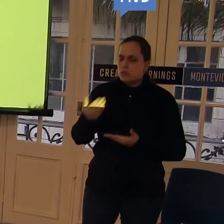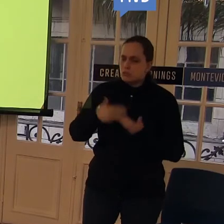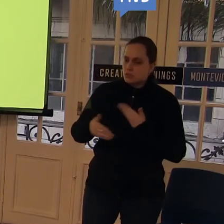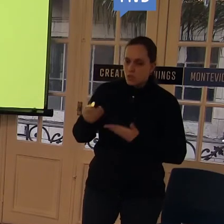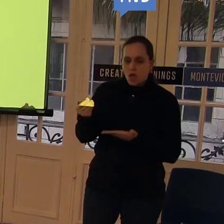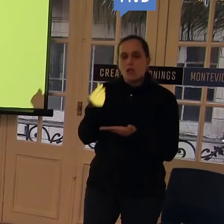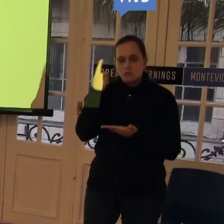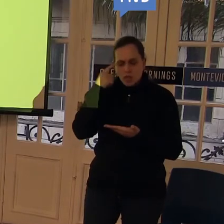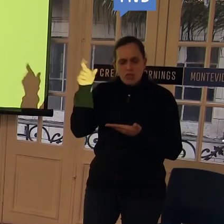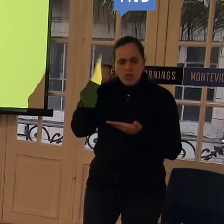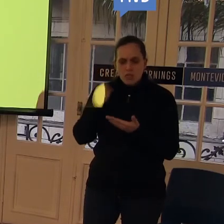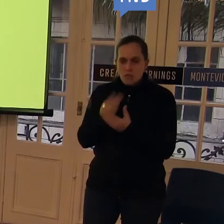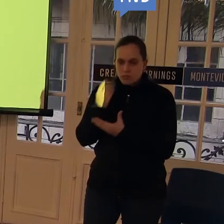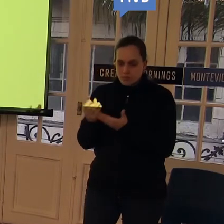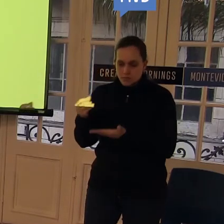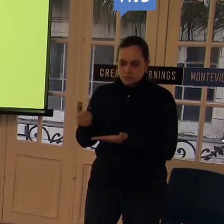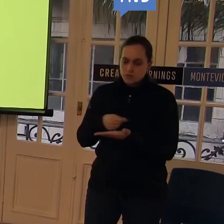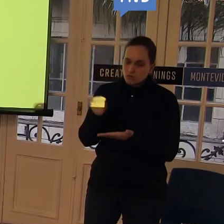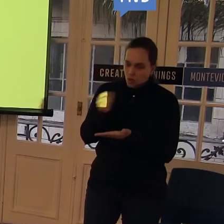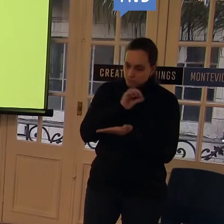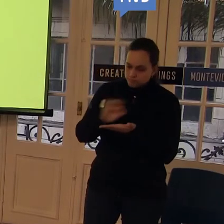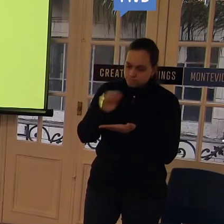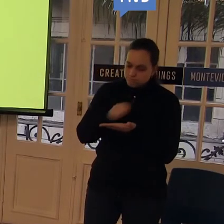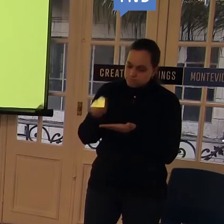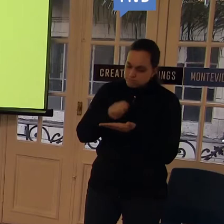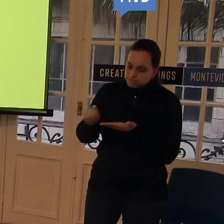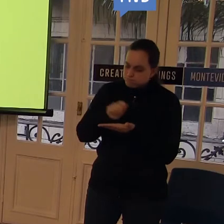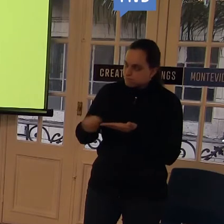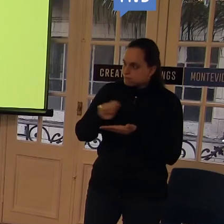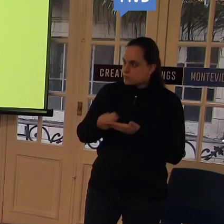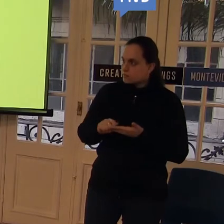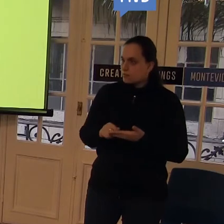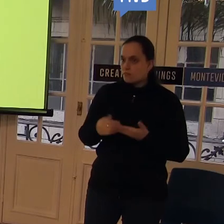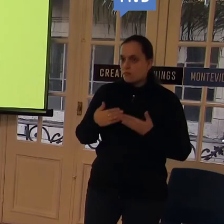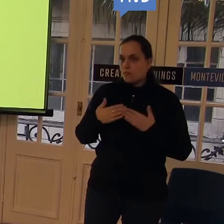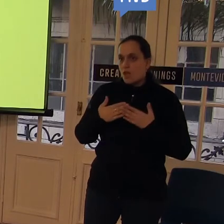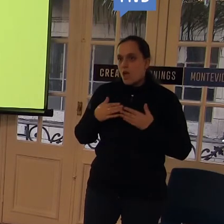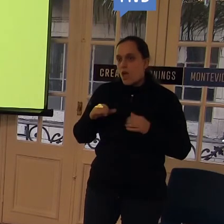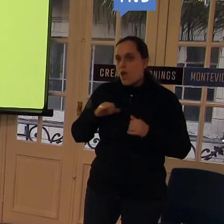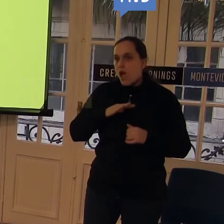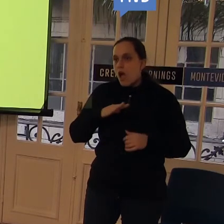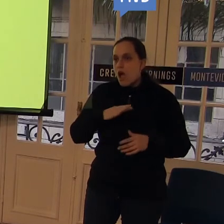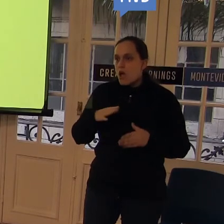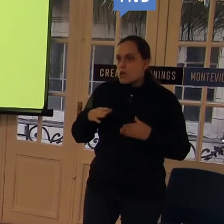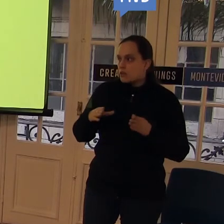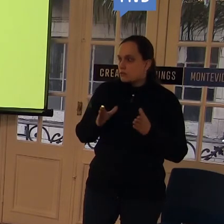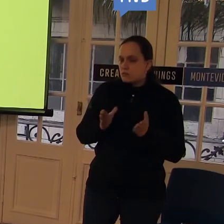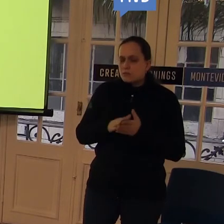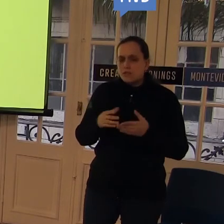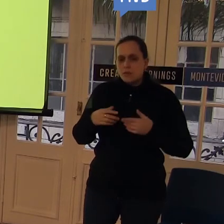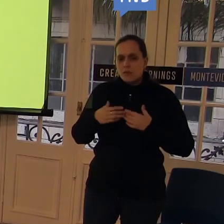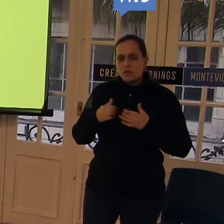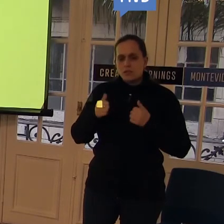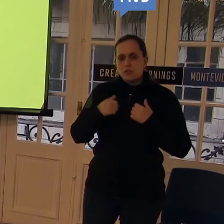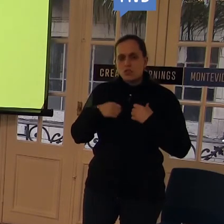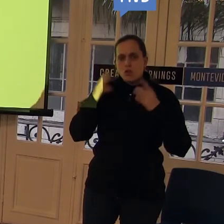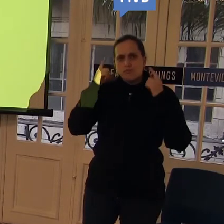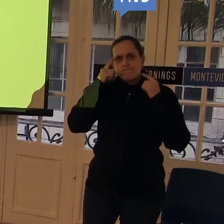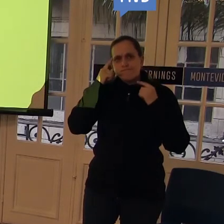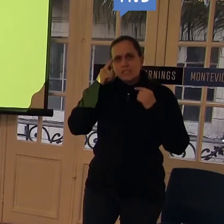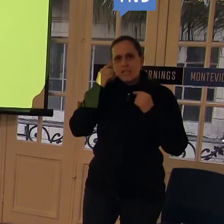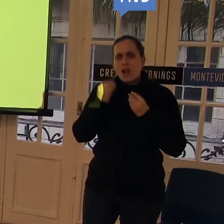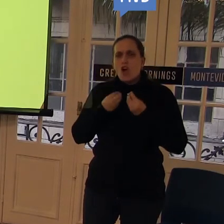empecé a manejar ideas. Entonces, tener un espacio para... Me doy el espacio para bajarlas a